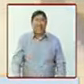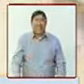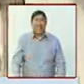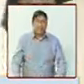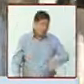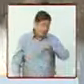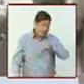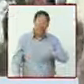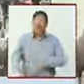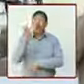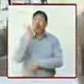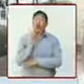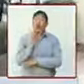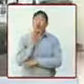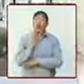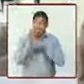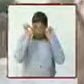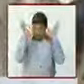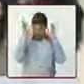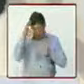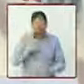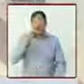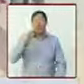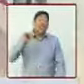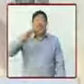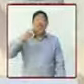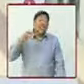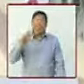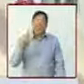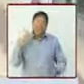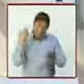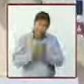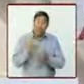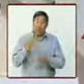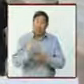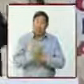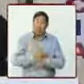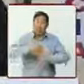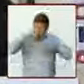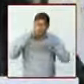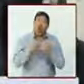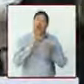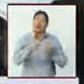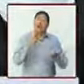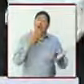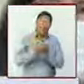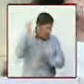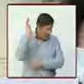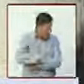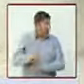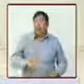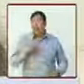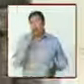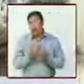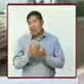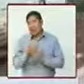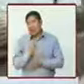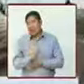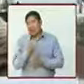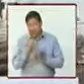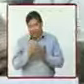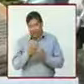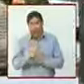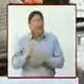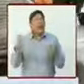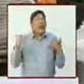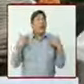Son las 4 de la tarde y tenemos una sorpresa para don Richard. Él va llegando de a poco. Don Richard, ¿cómo está? Buenas tardes. Buenas tardes. ¿Cómo está?